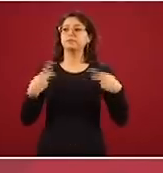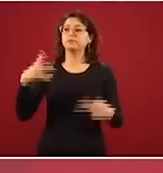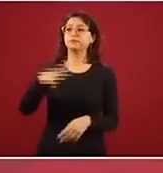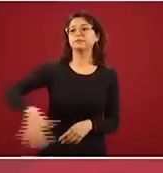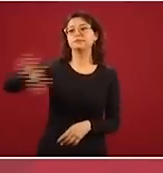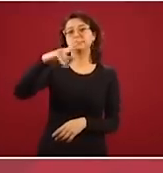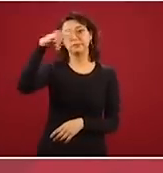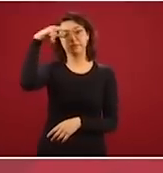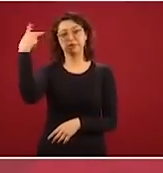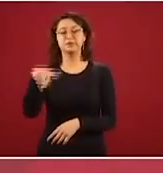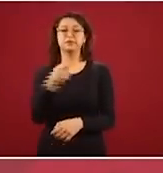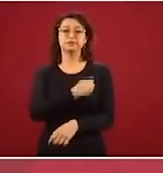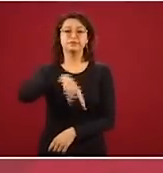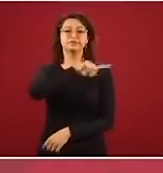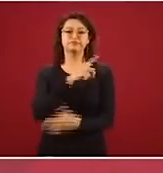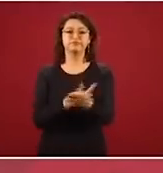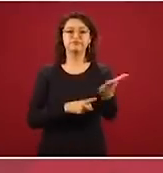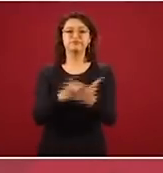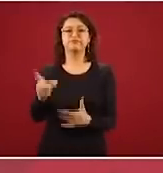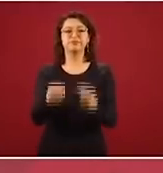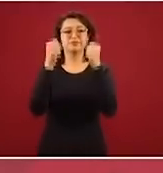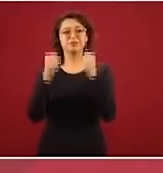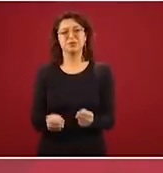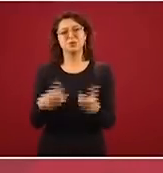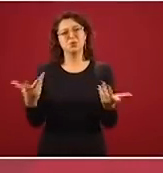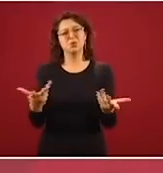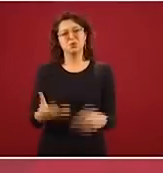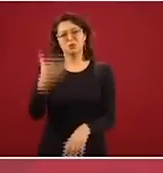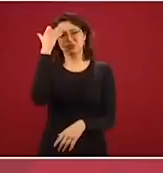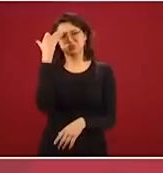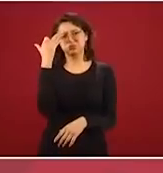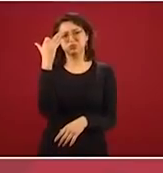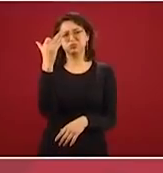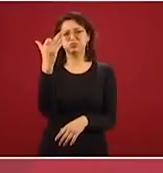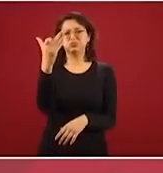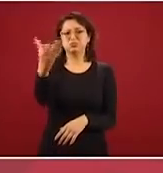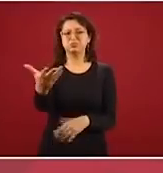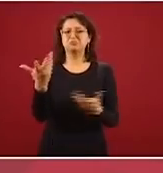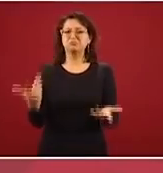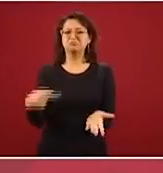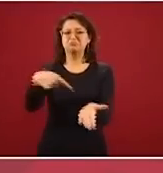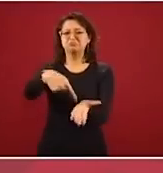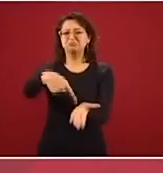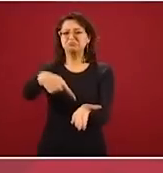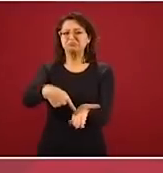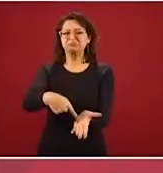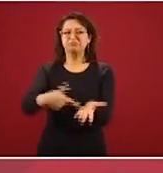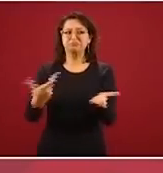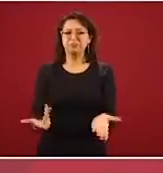México a la salud, que durante mucho tiempo ha sido letra muerta.